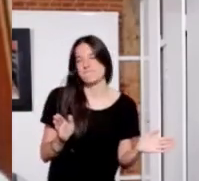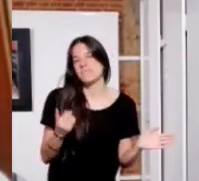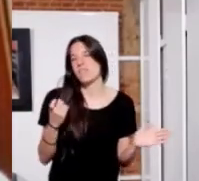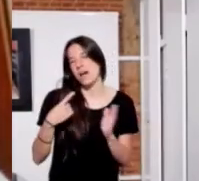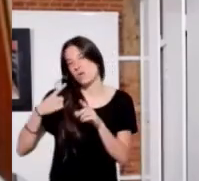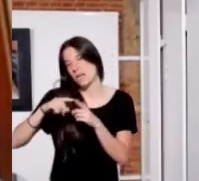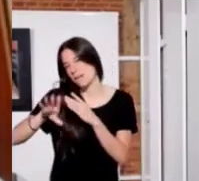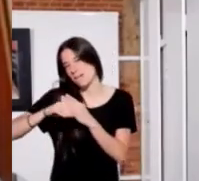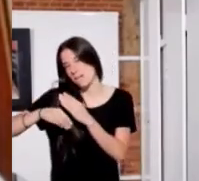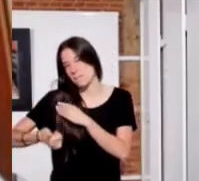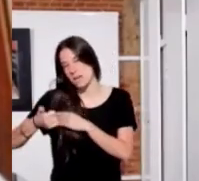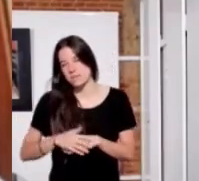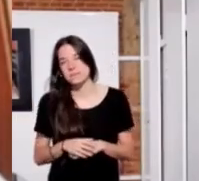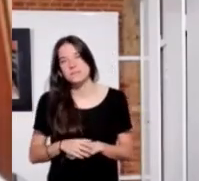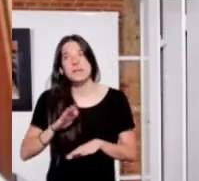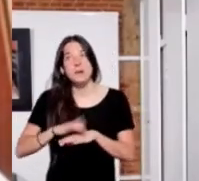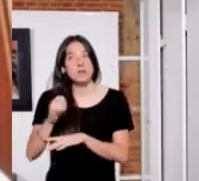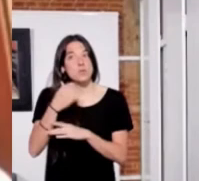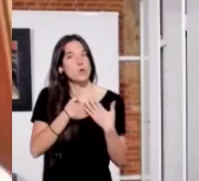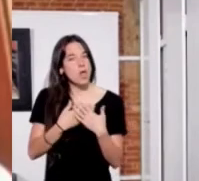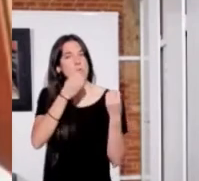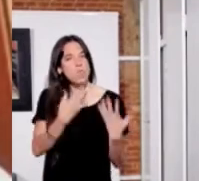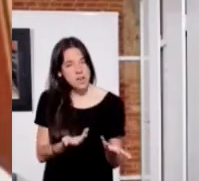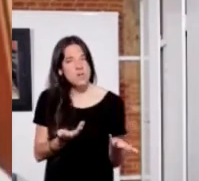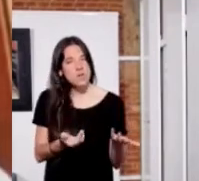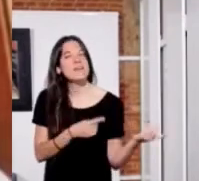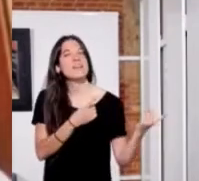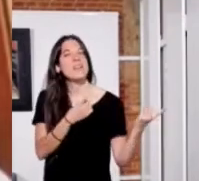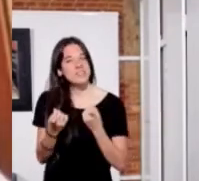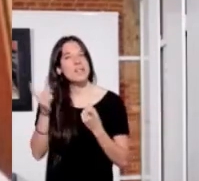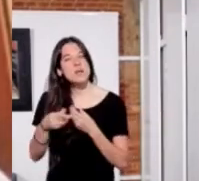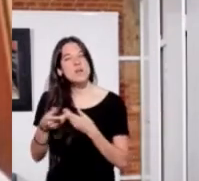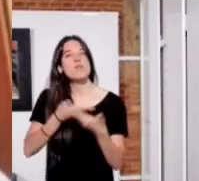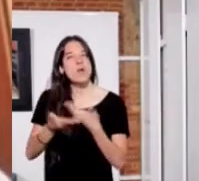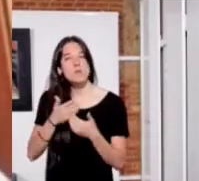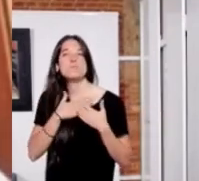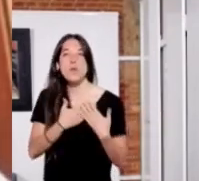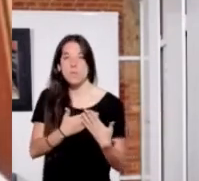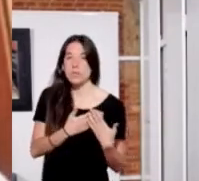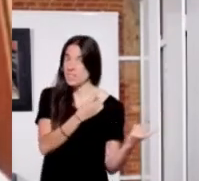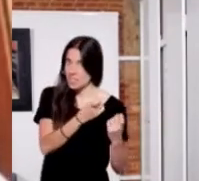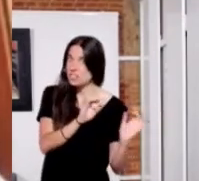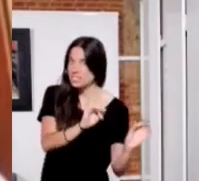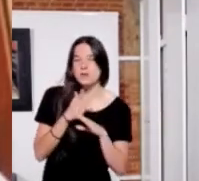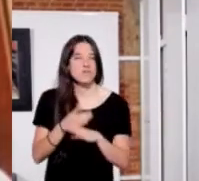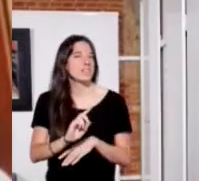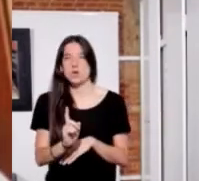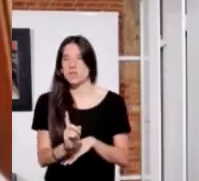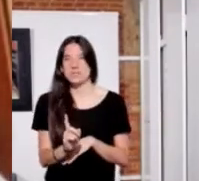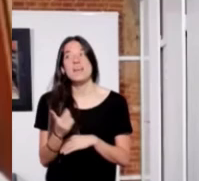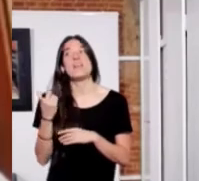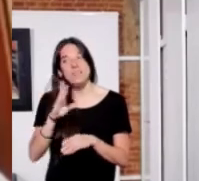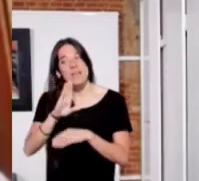haya un buen voluntariado, hace falta la buena voluntad, condición necesaria, pero no suficiente. Hace falta